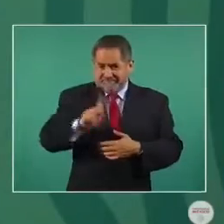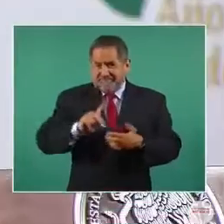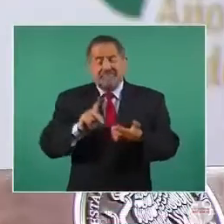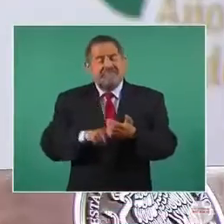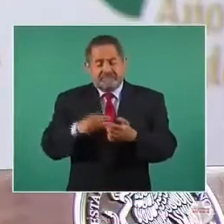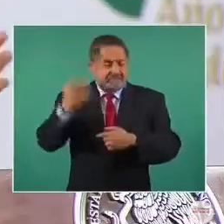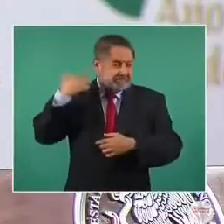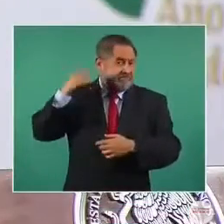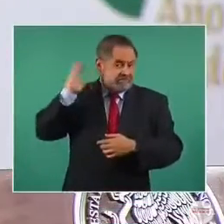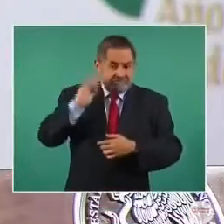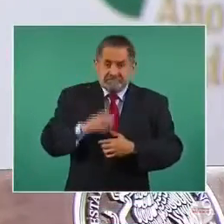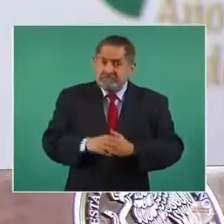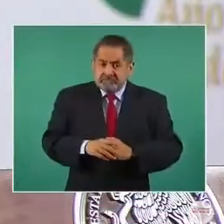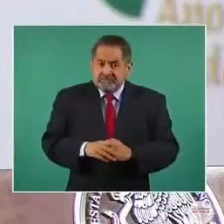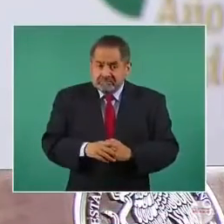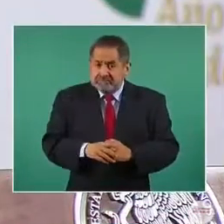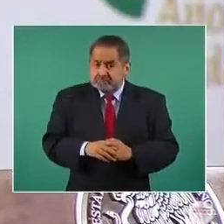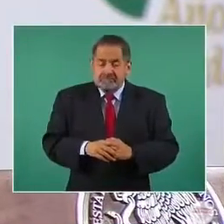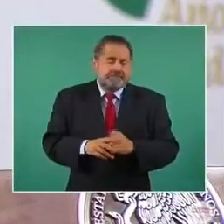Es que si